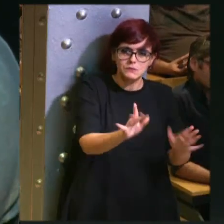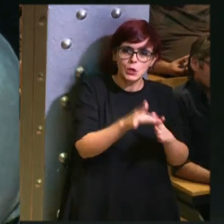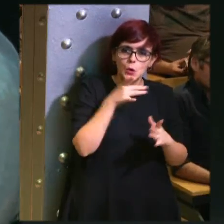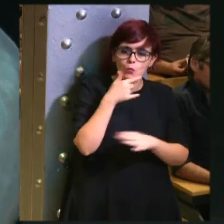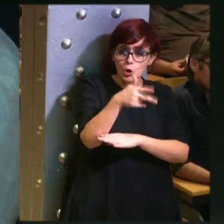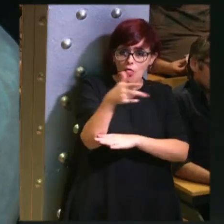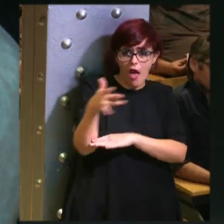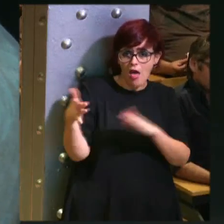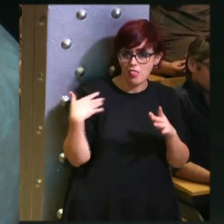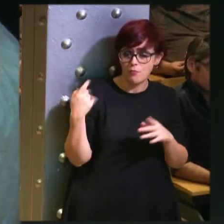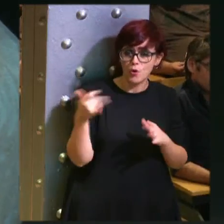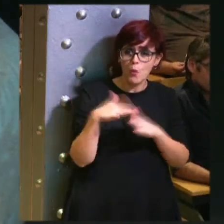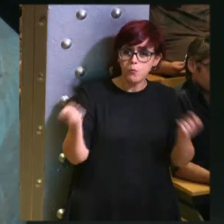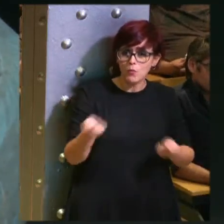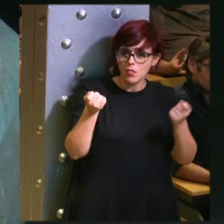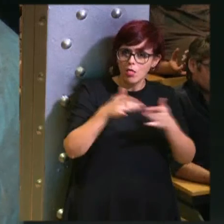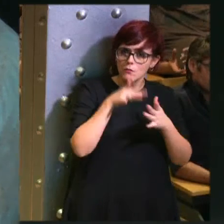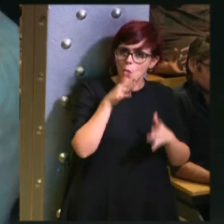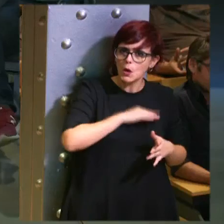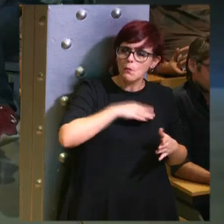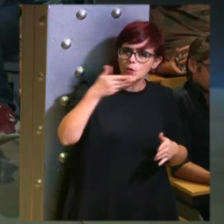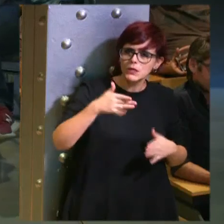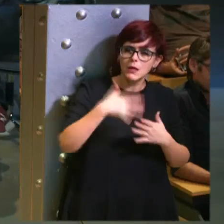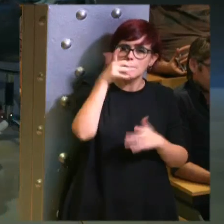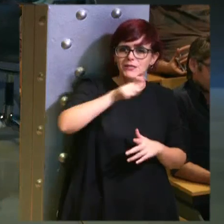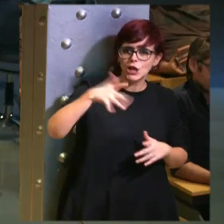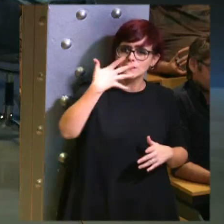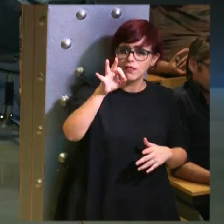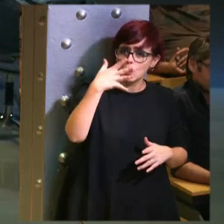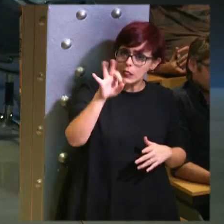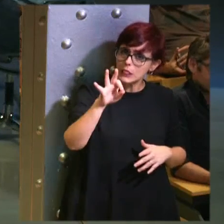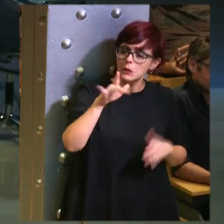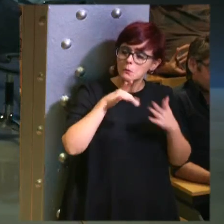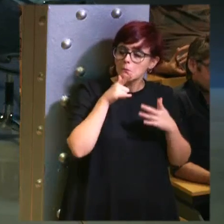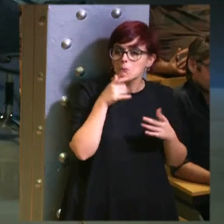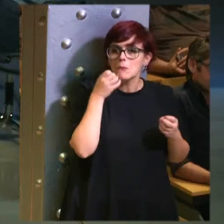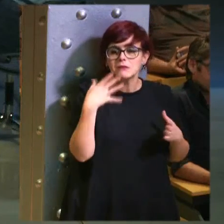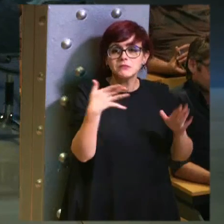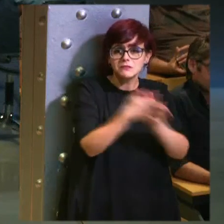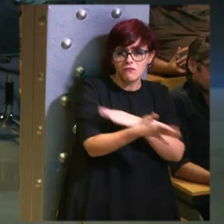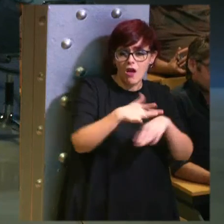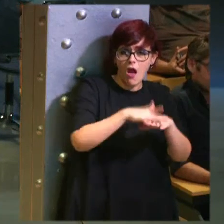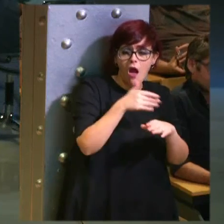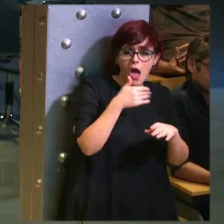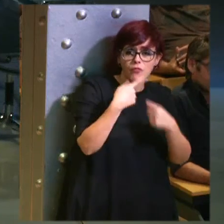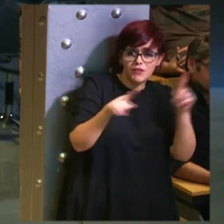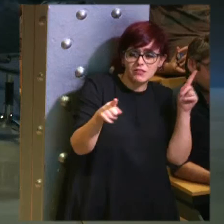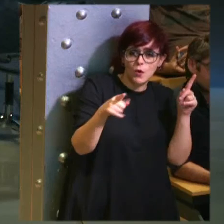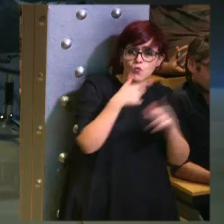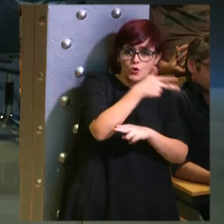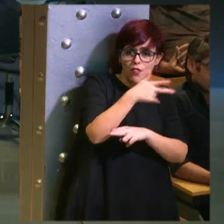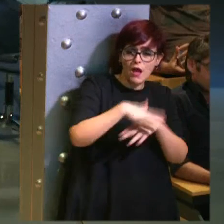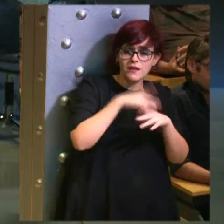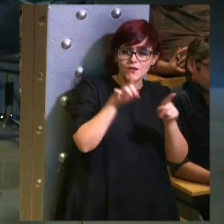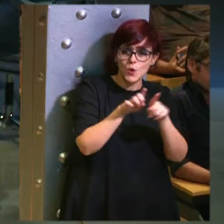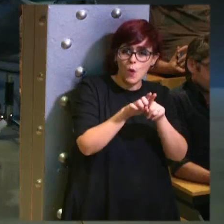rodaje, hace poquito estuvimos rodando un spot bastante grande, un equipo de 50 personas y demás, y no se diferenciaba en casi nada de un rodaje. De hecho, estábamos rodando